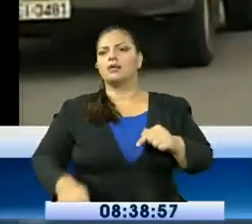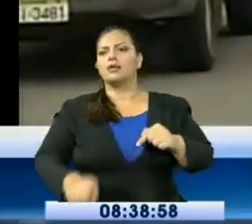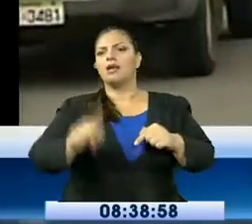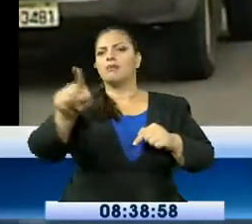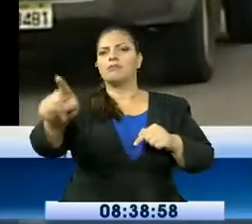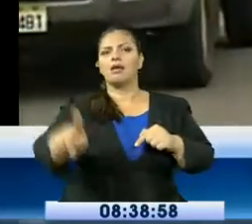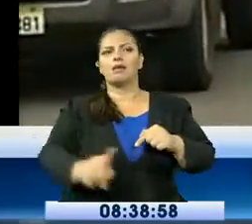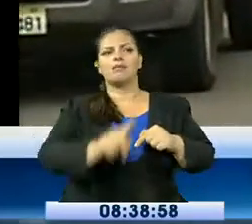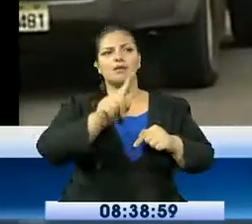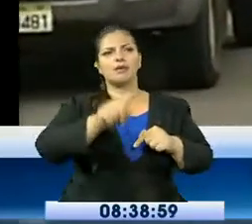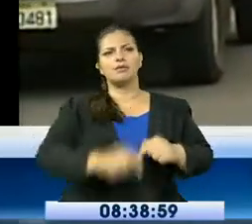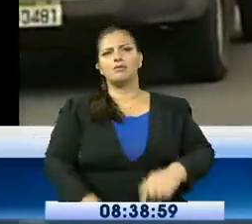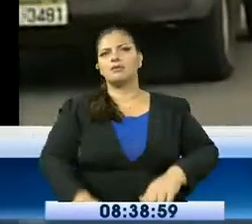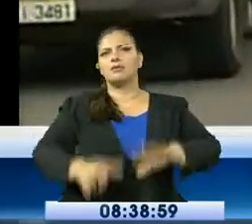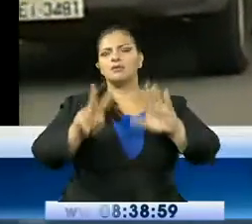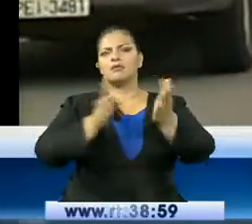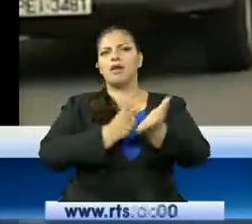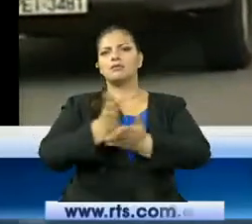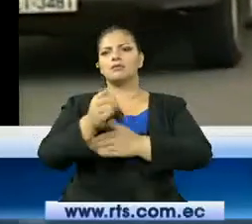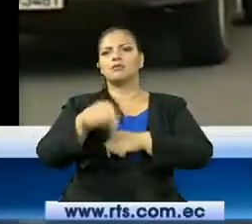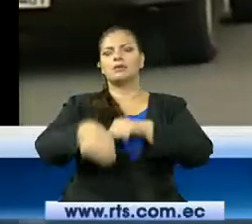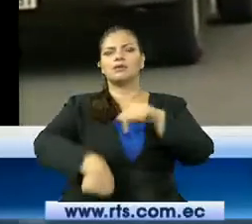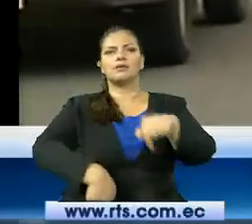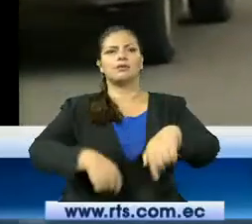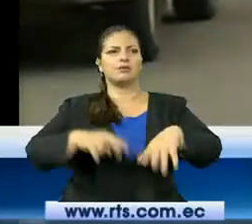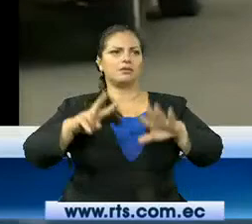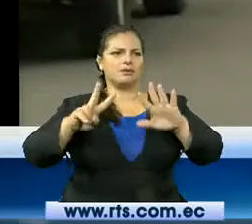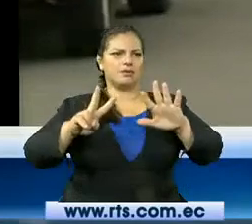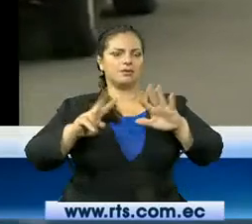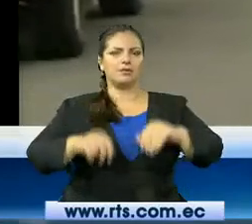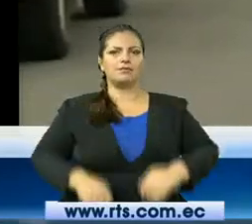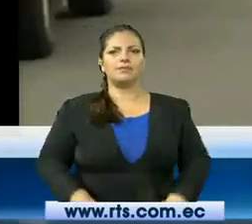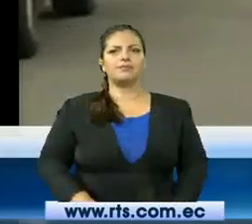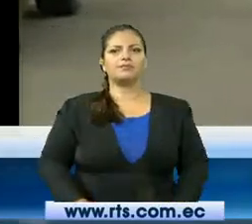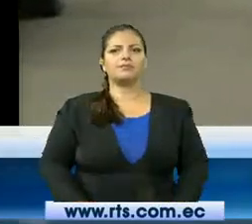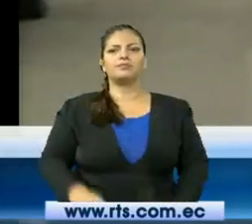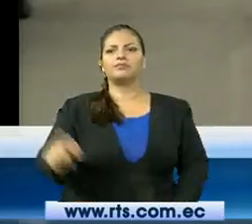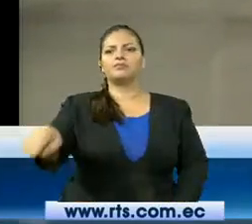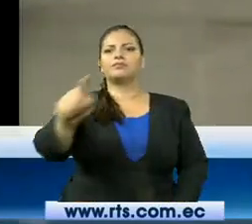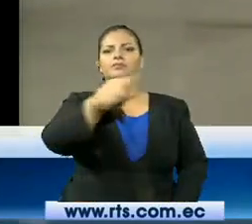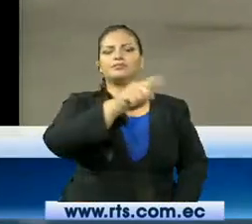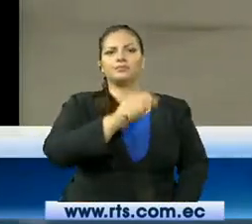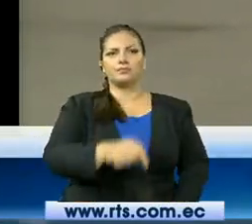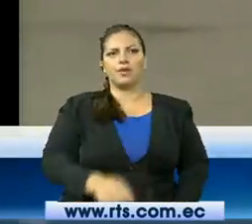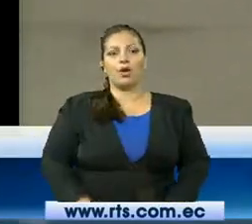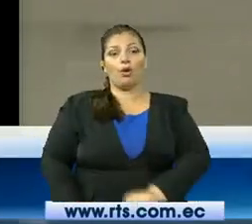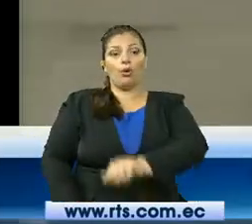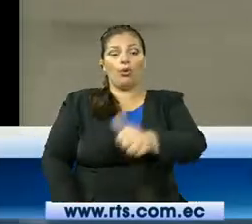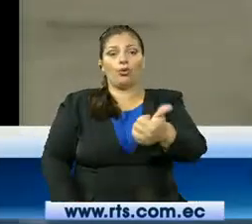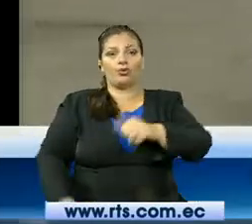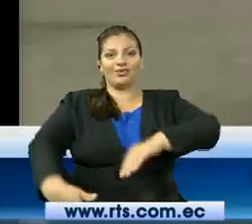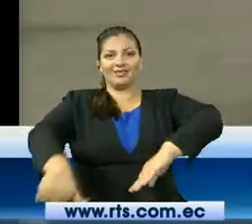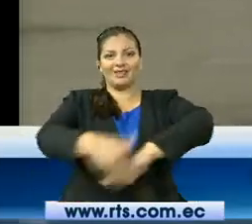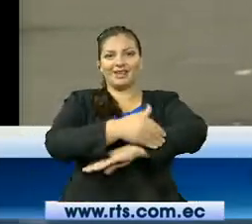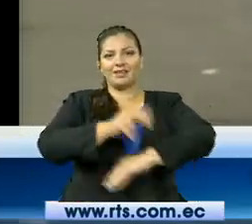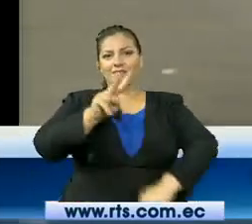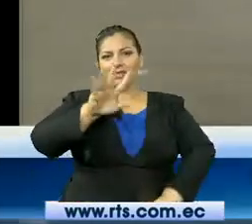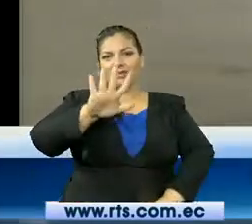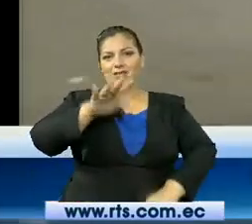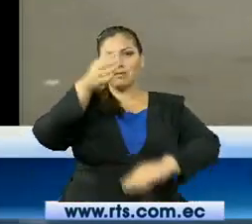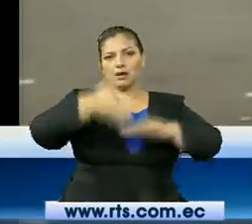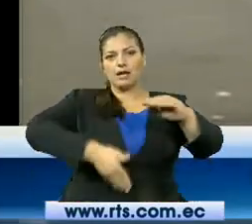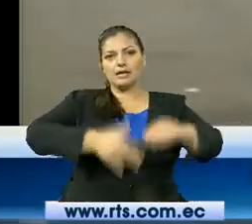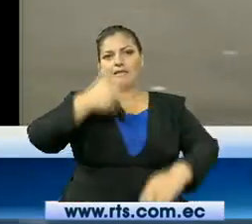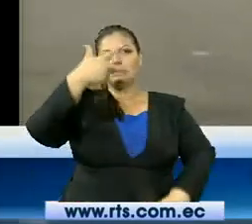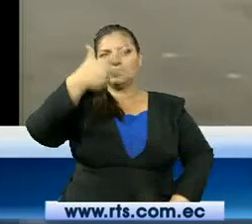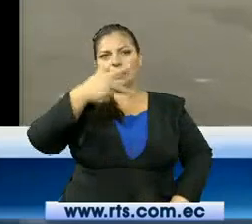al menos siete accesos aquí a cisne 2 además el el conocido como Mall del piso también se encuentra en plena revisión